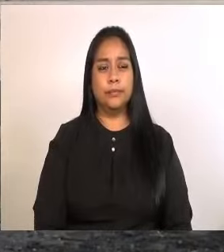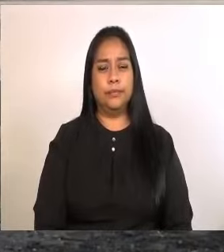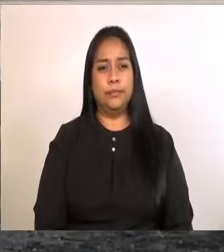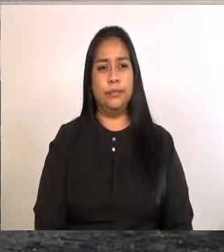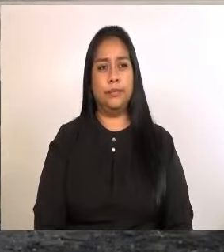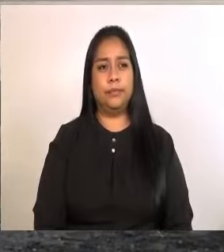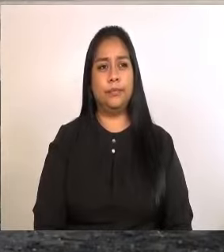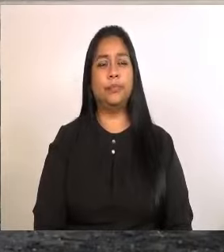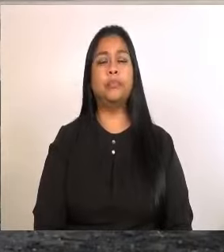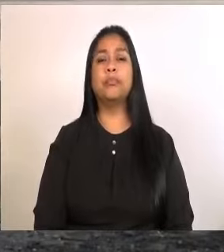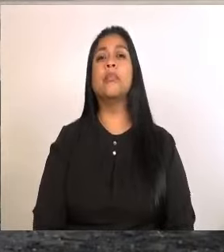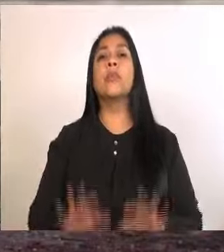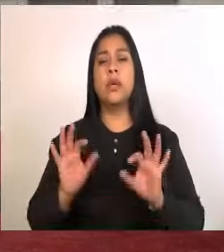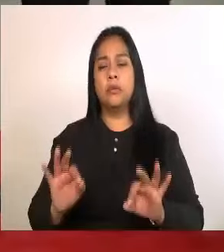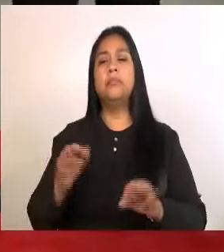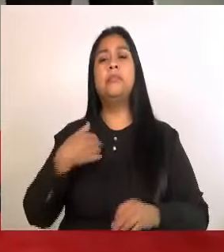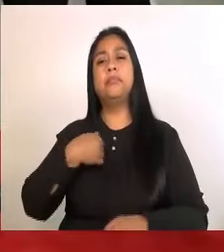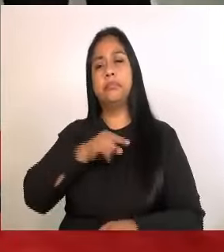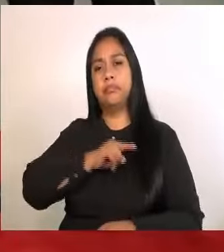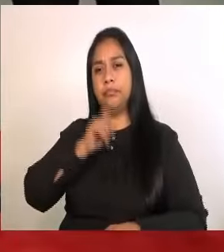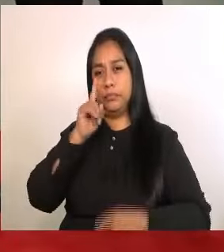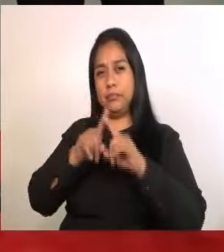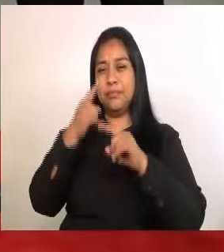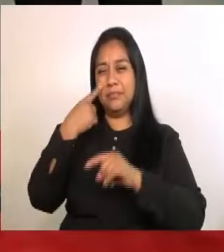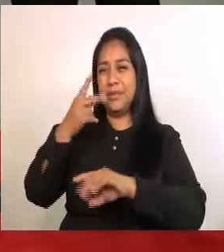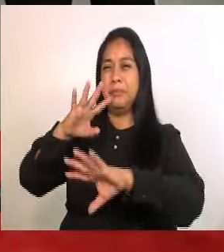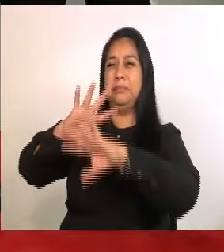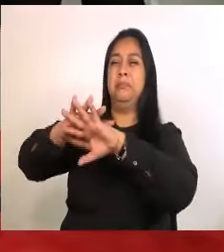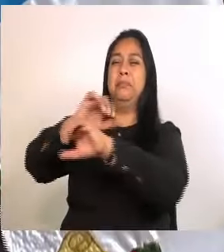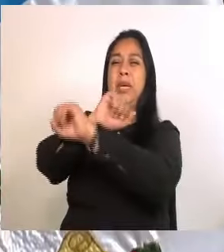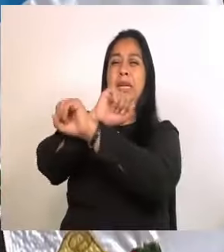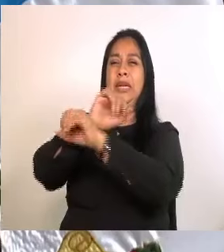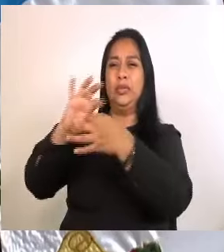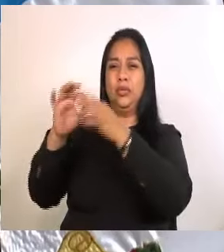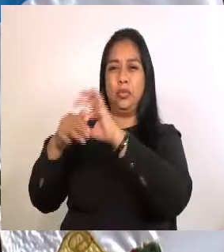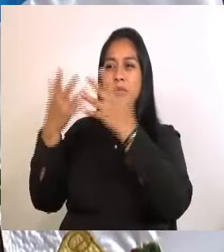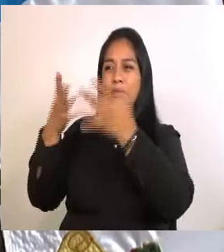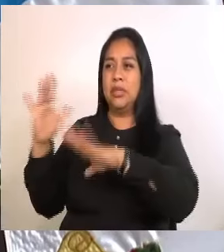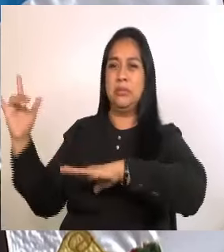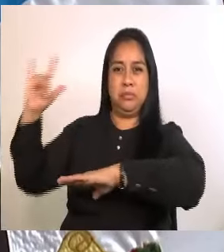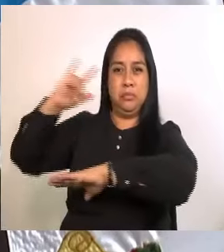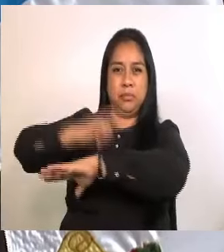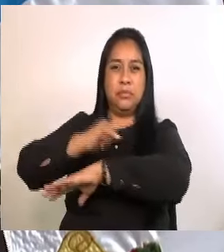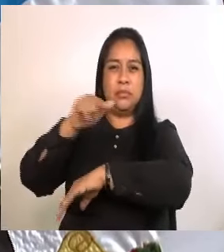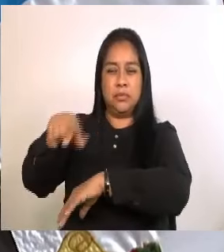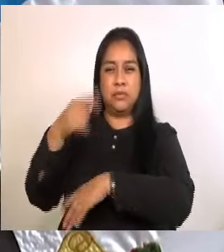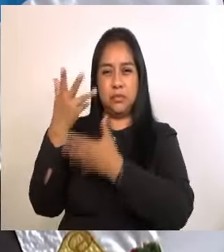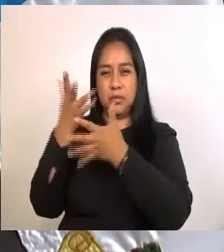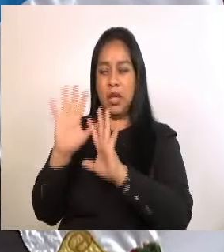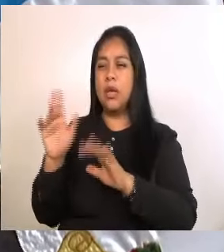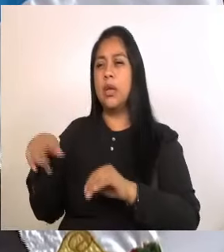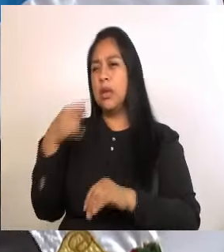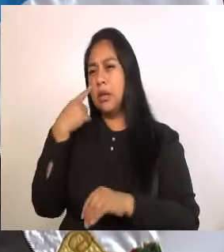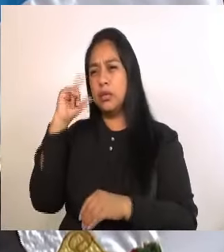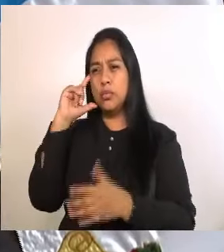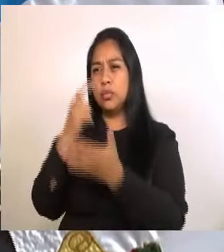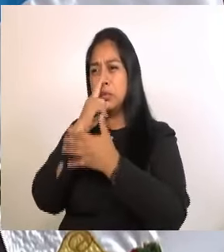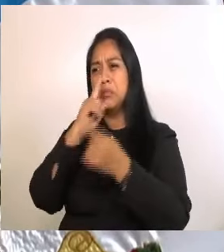Sí, solamente para añadir que los presos políticos acaban de llegar. Yo creo que ya han